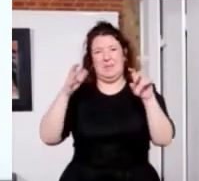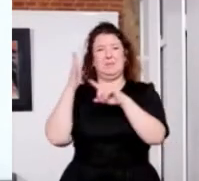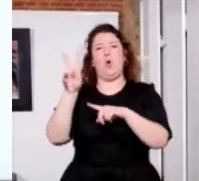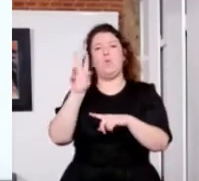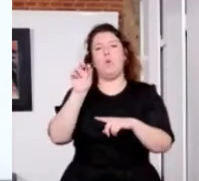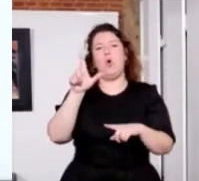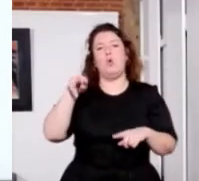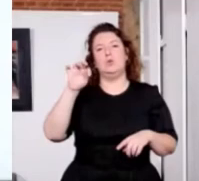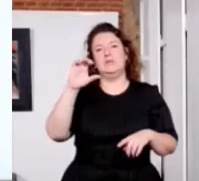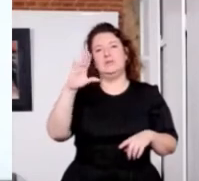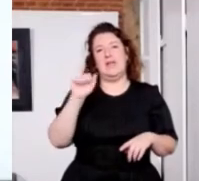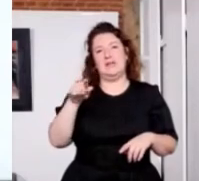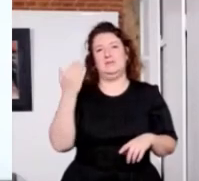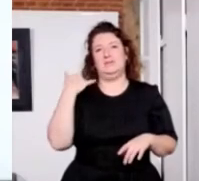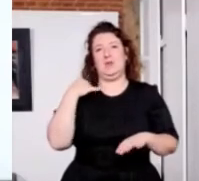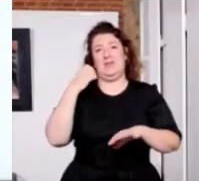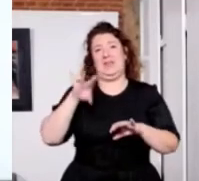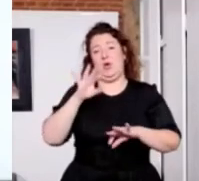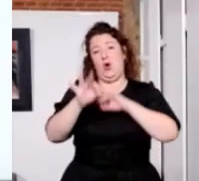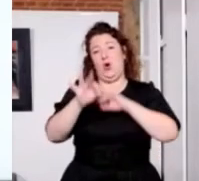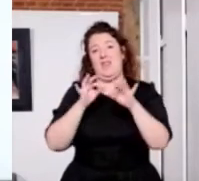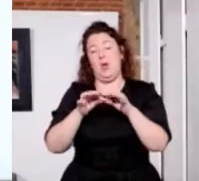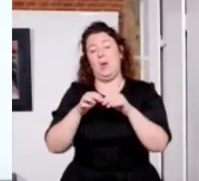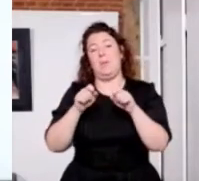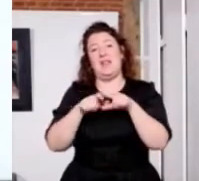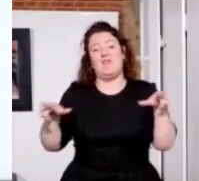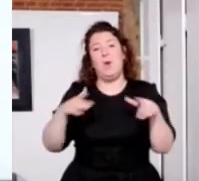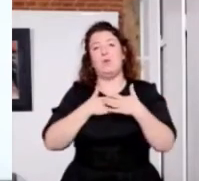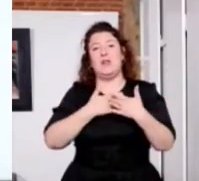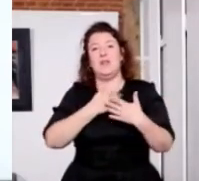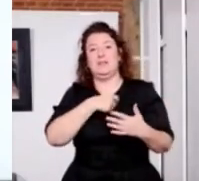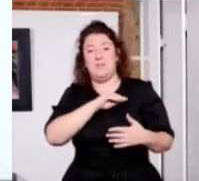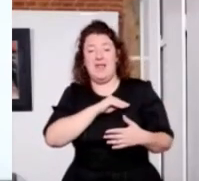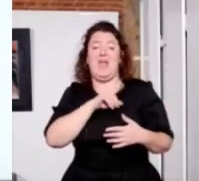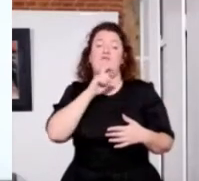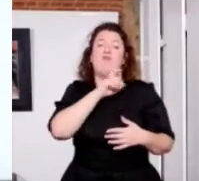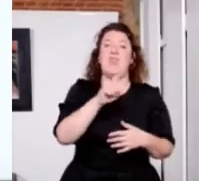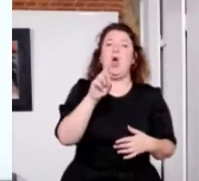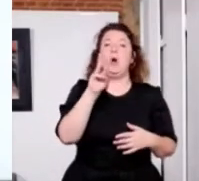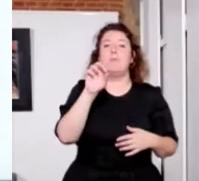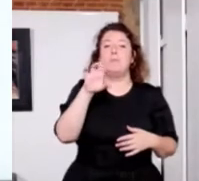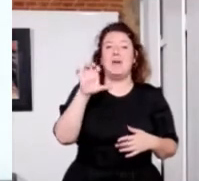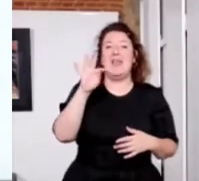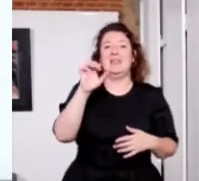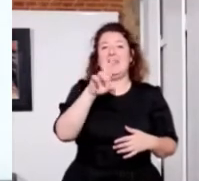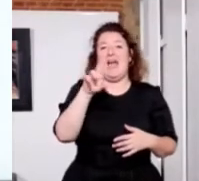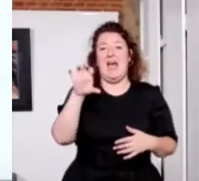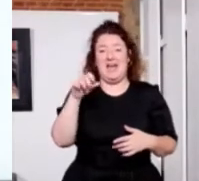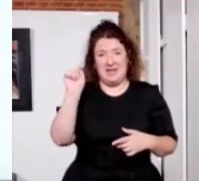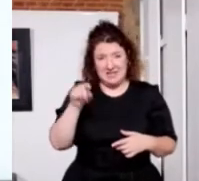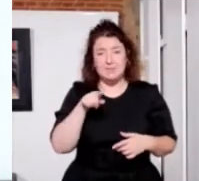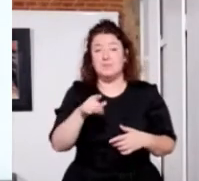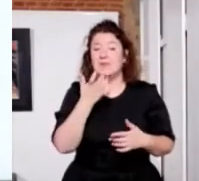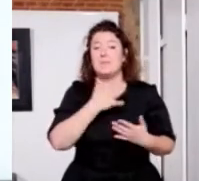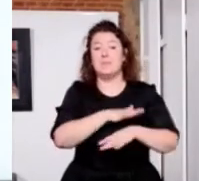Volunteca, organizada por la Plataforma del Voluntariado de España y por la Fundación Pérez Tarrés. En segundo lugar, destacar que para el